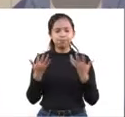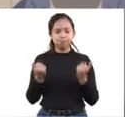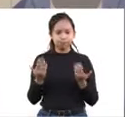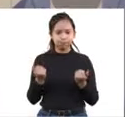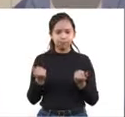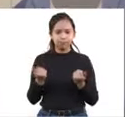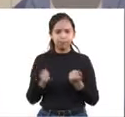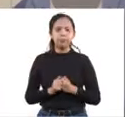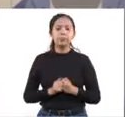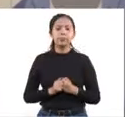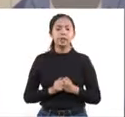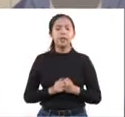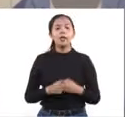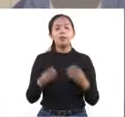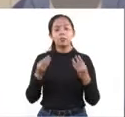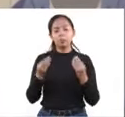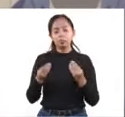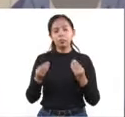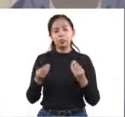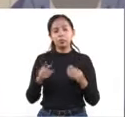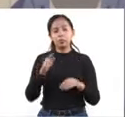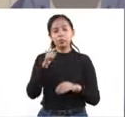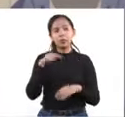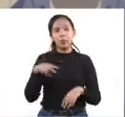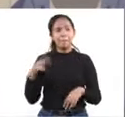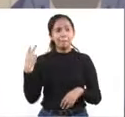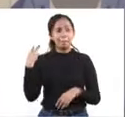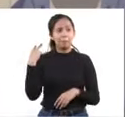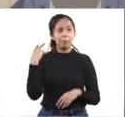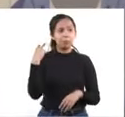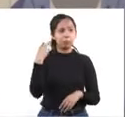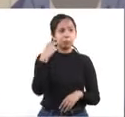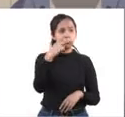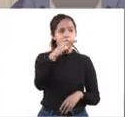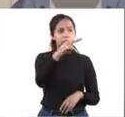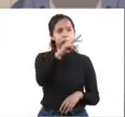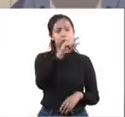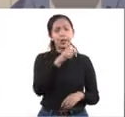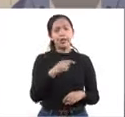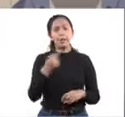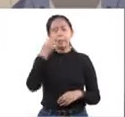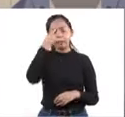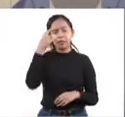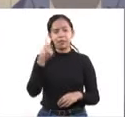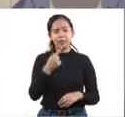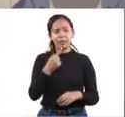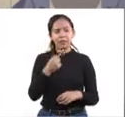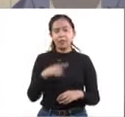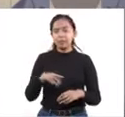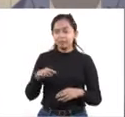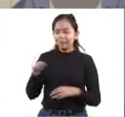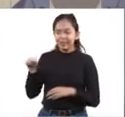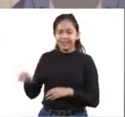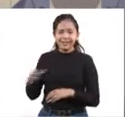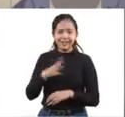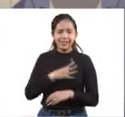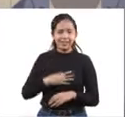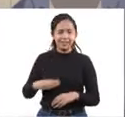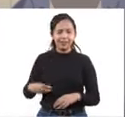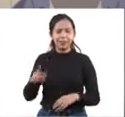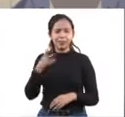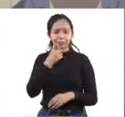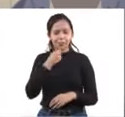Muchos llegan con sus hijos y sus hijas pequeños buscando una oportunidad de vida. Son héroes